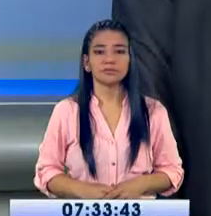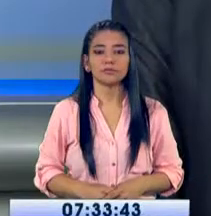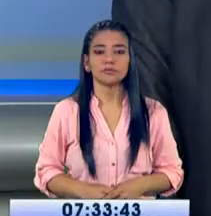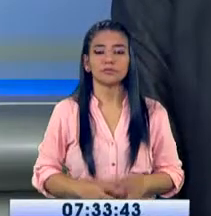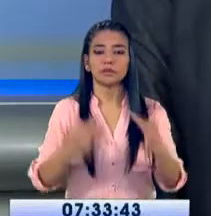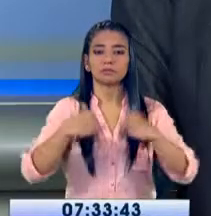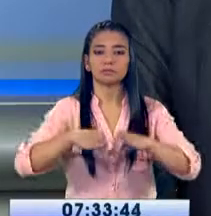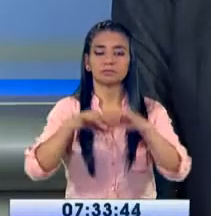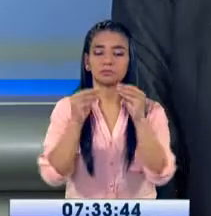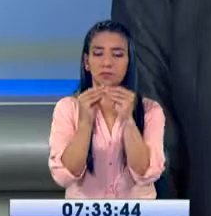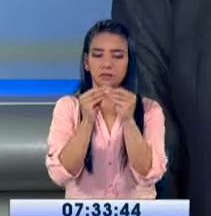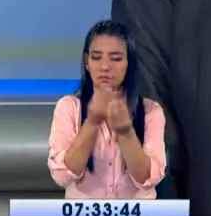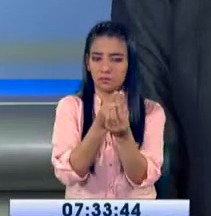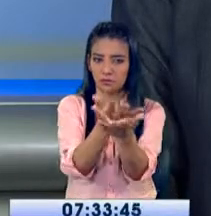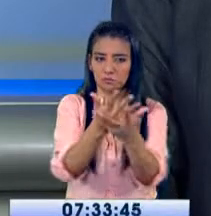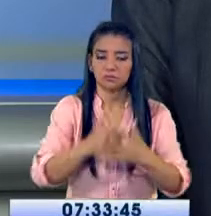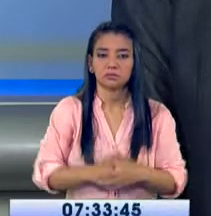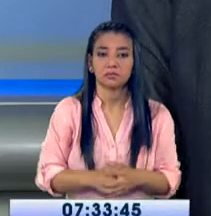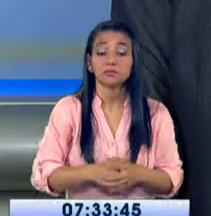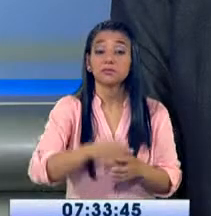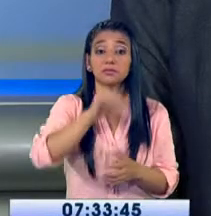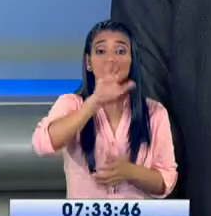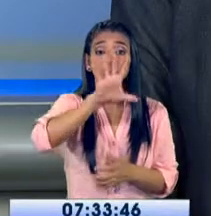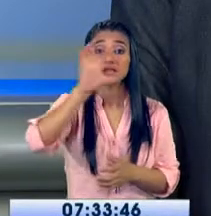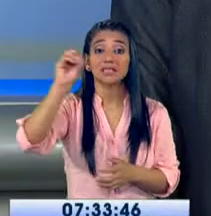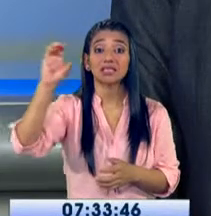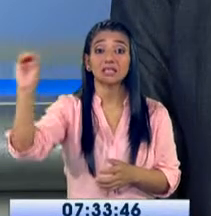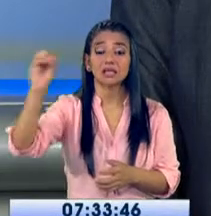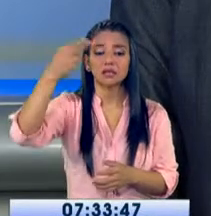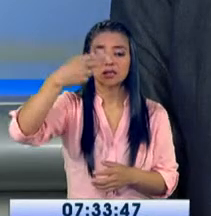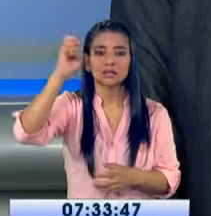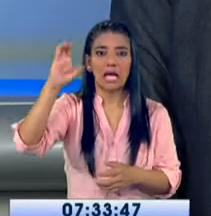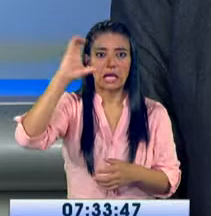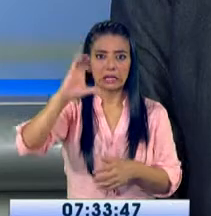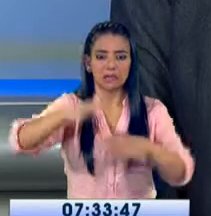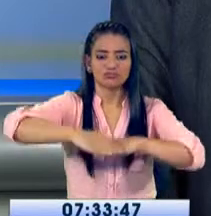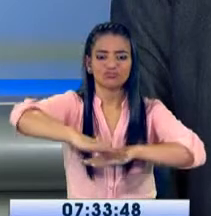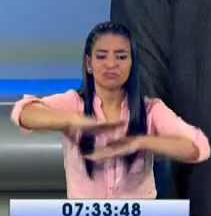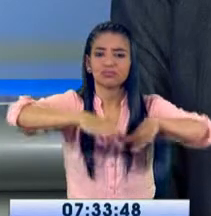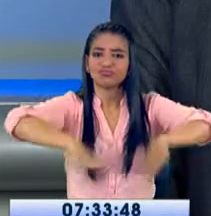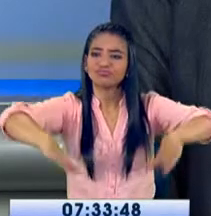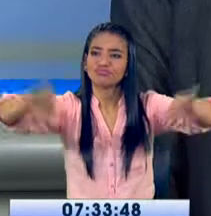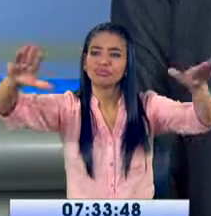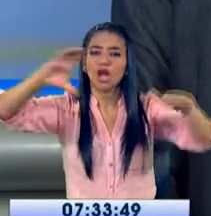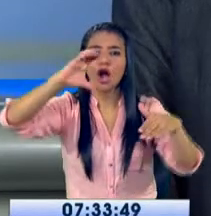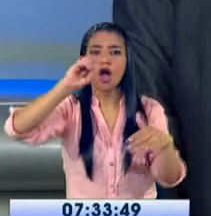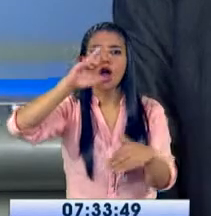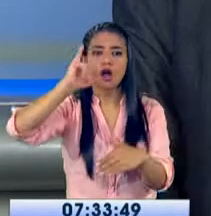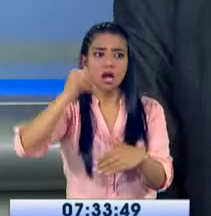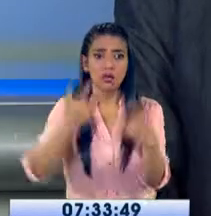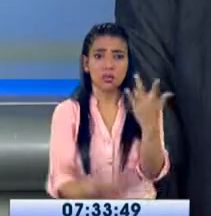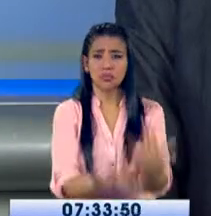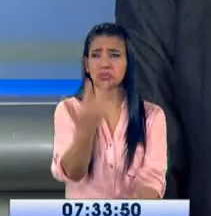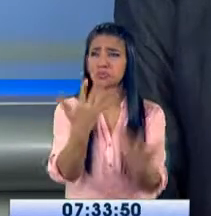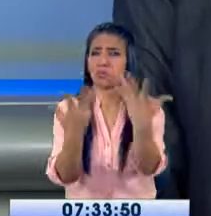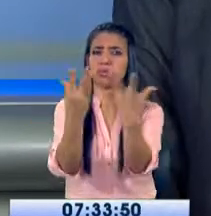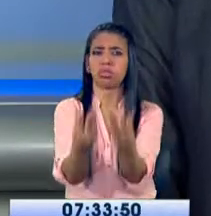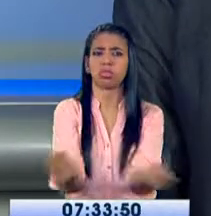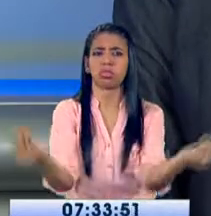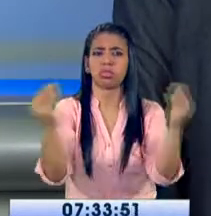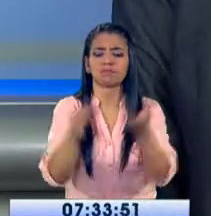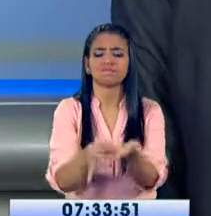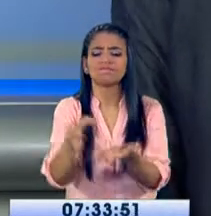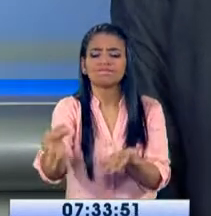Seguimos informando, amigos televidentes, más de 500 hectáreas de los cerros, arcos y corredores son afectadas por el incendio forestal que se registra en el